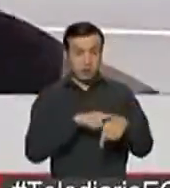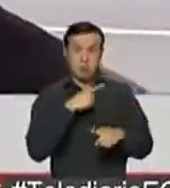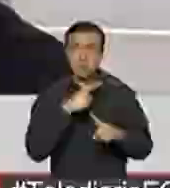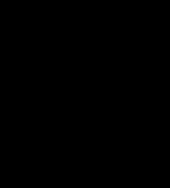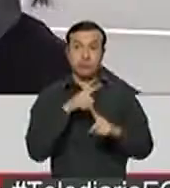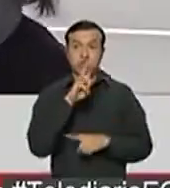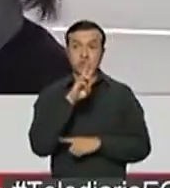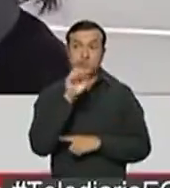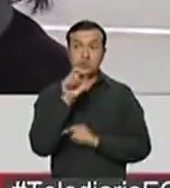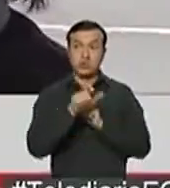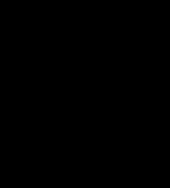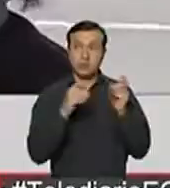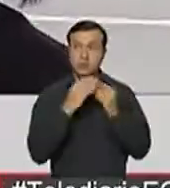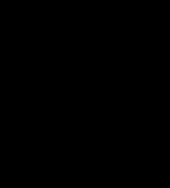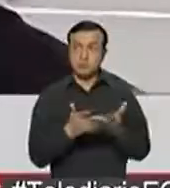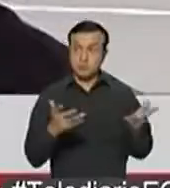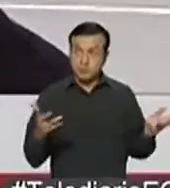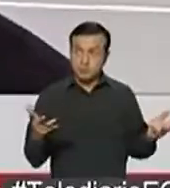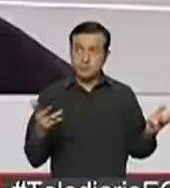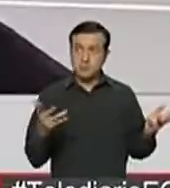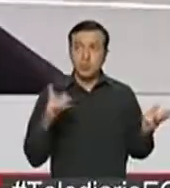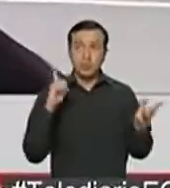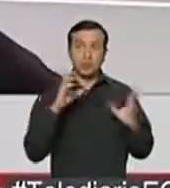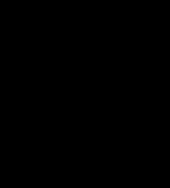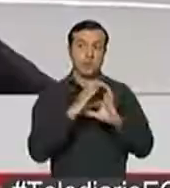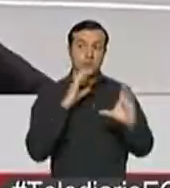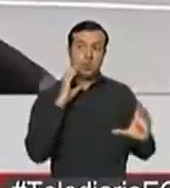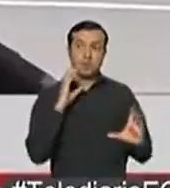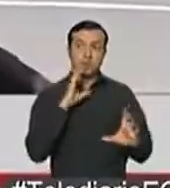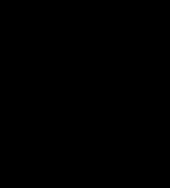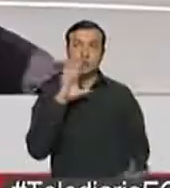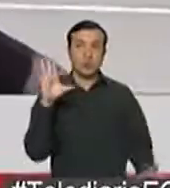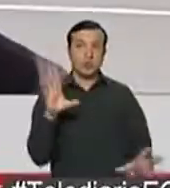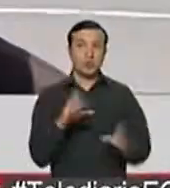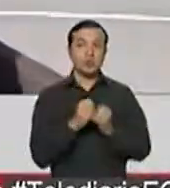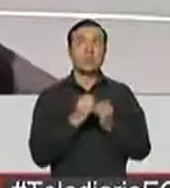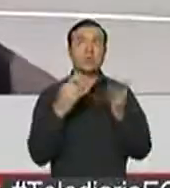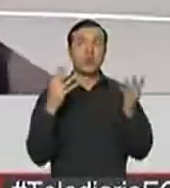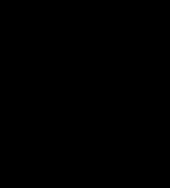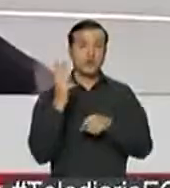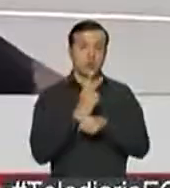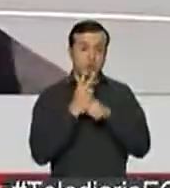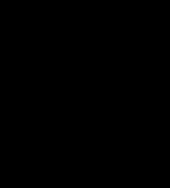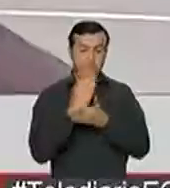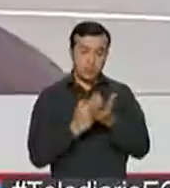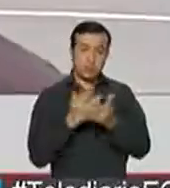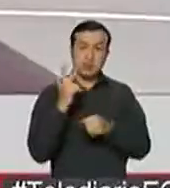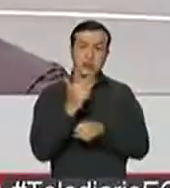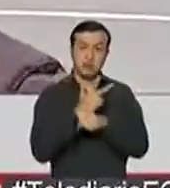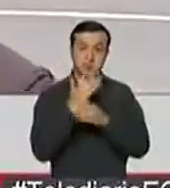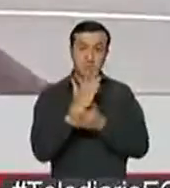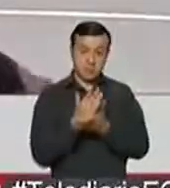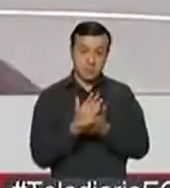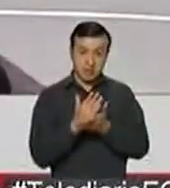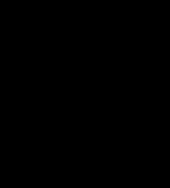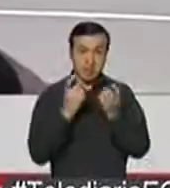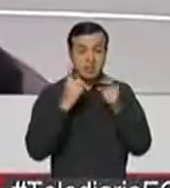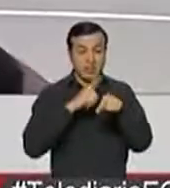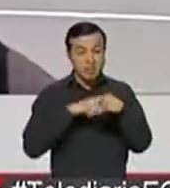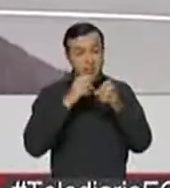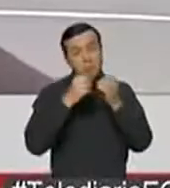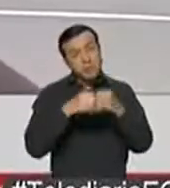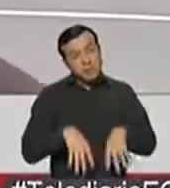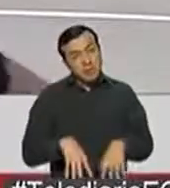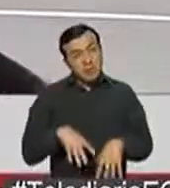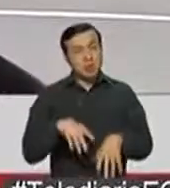por 60 personas que van en un transporte público, eso son 2 horas y media, 3 horas de tiempo productivo